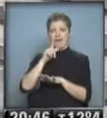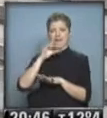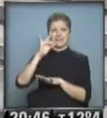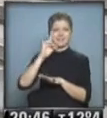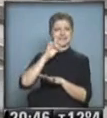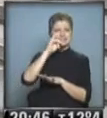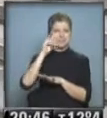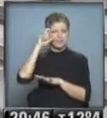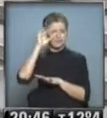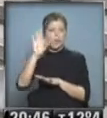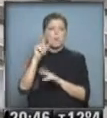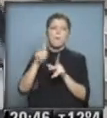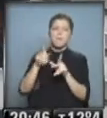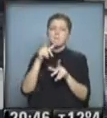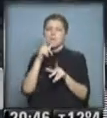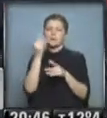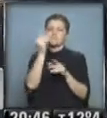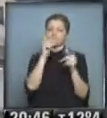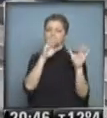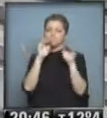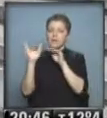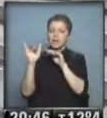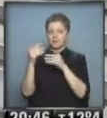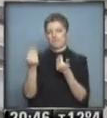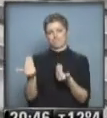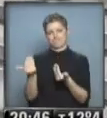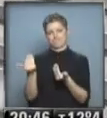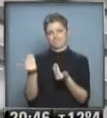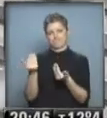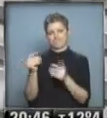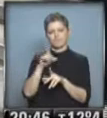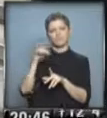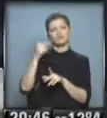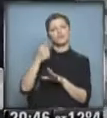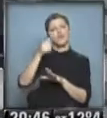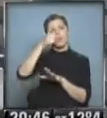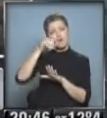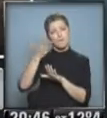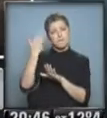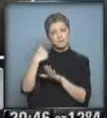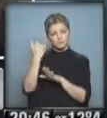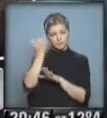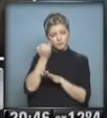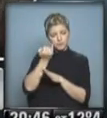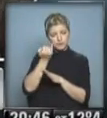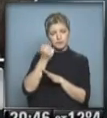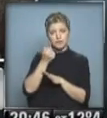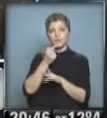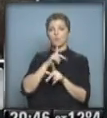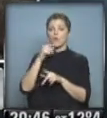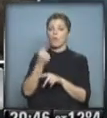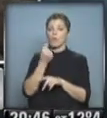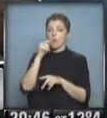que es muy parecida nada más vuelvo a ratificar lo dicho que dije el día domingo ni bien